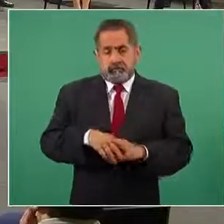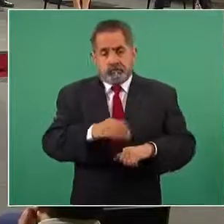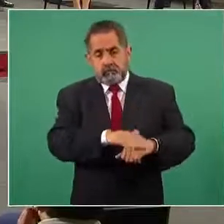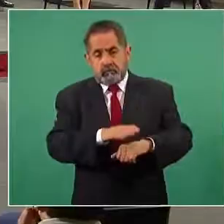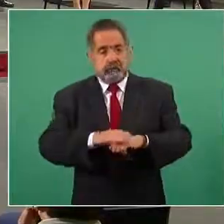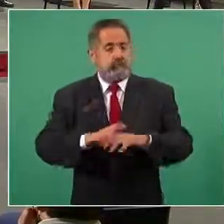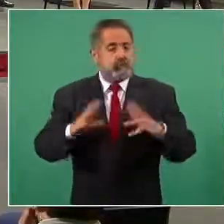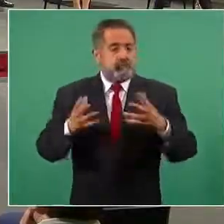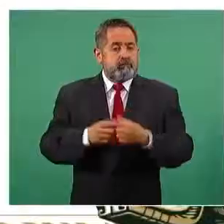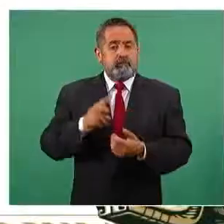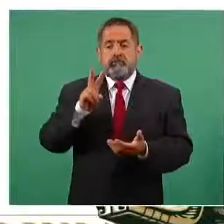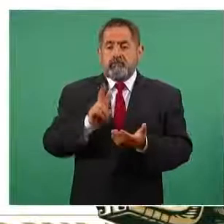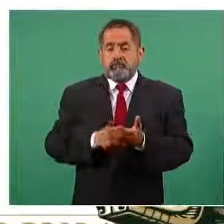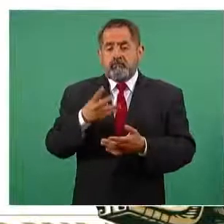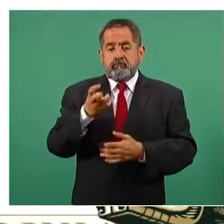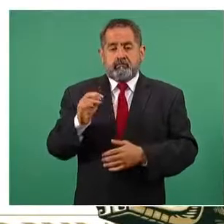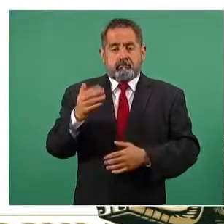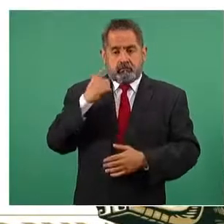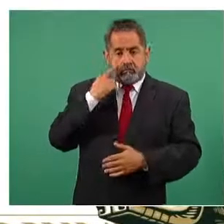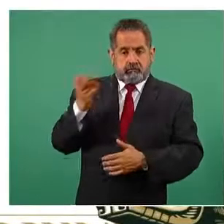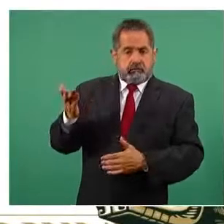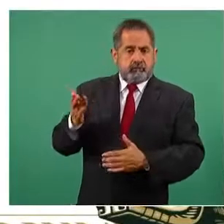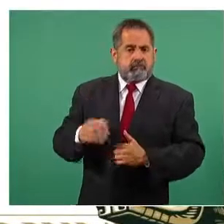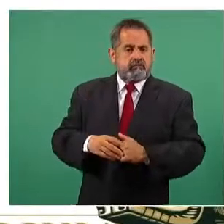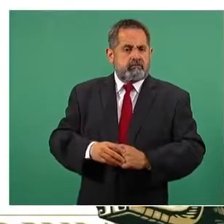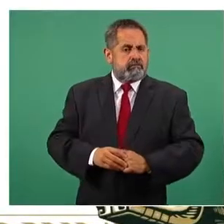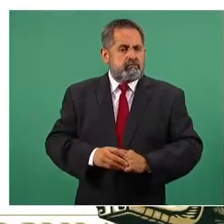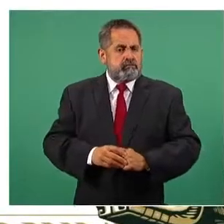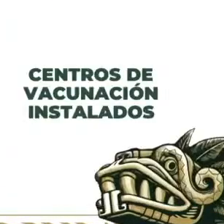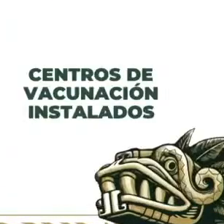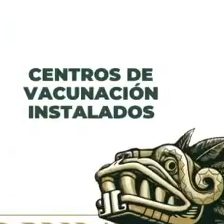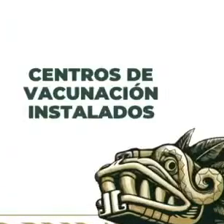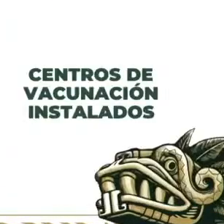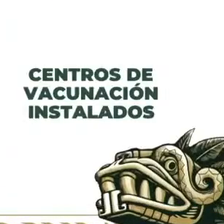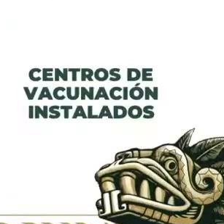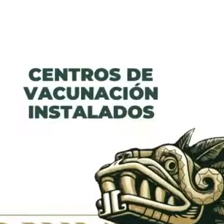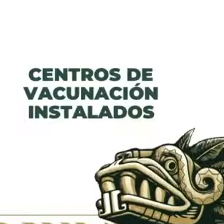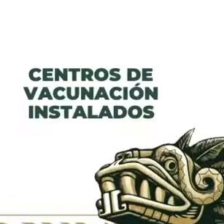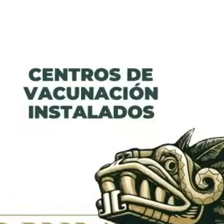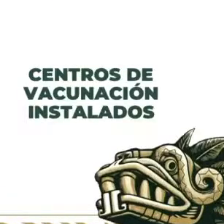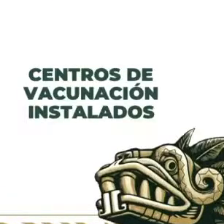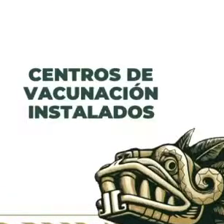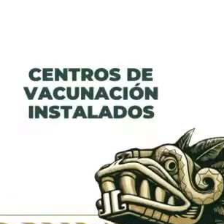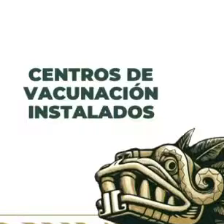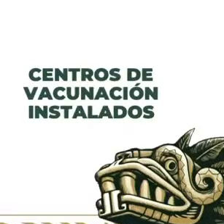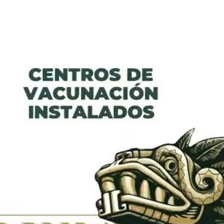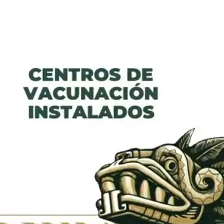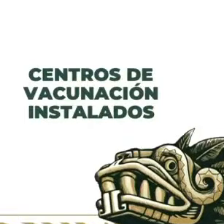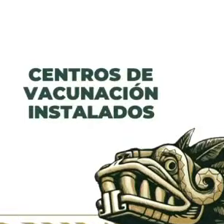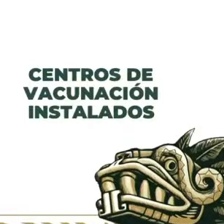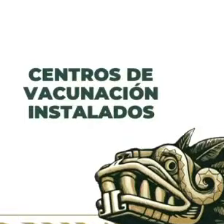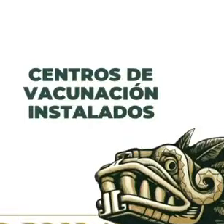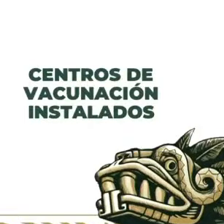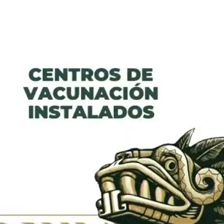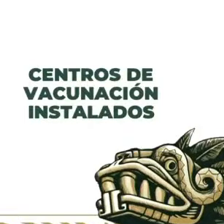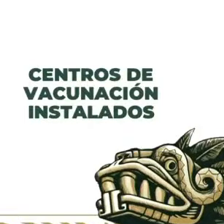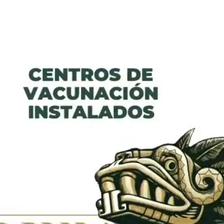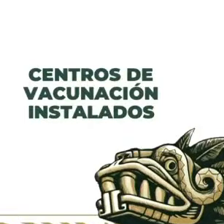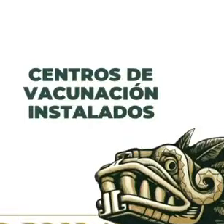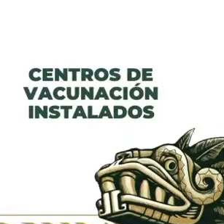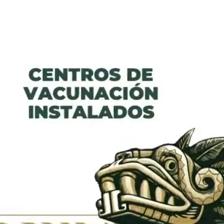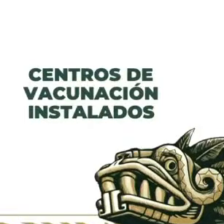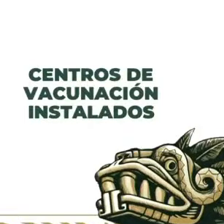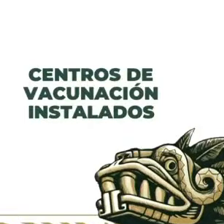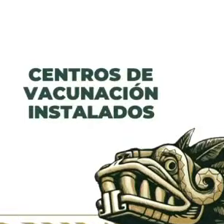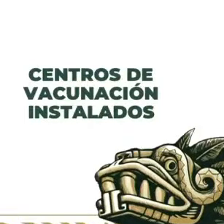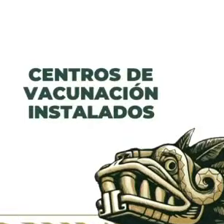estos 2.456 municipios se instalaron brigadas Correcaminos